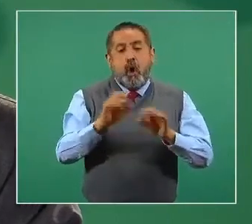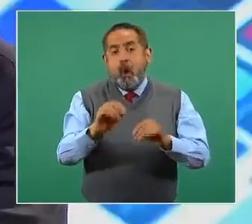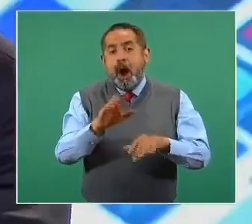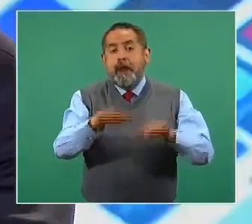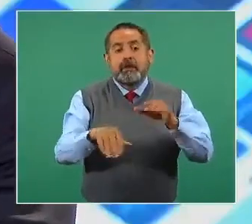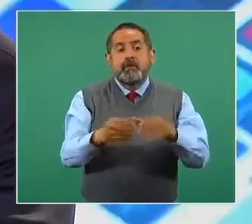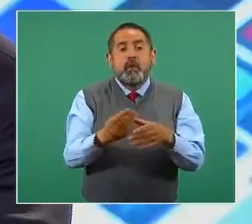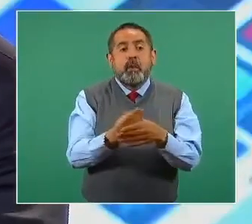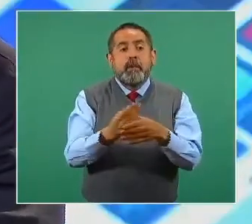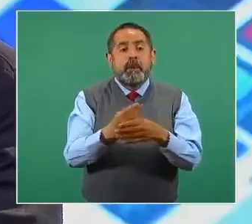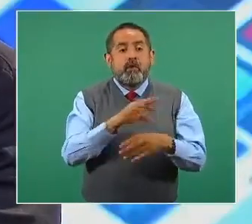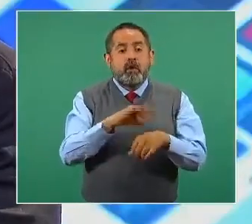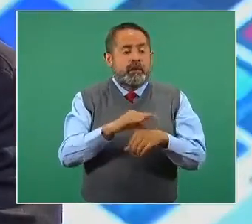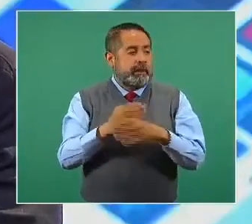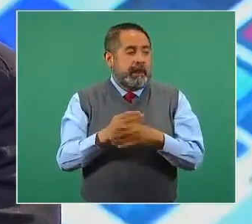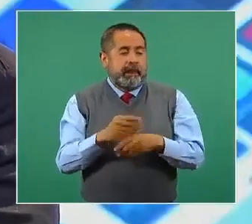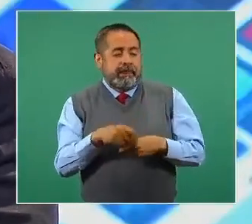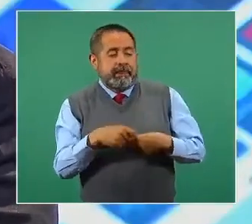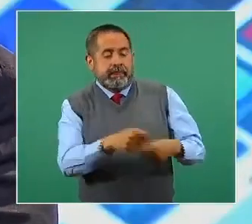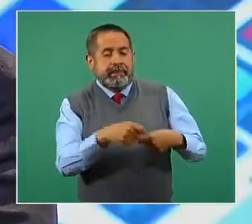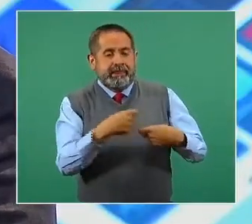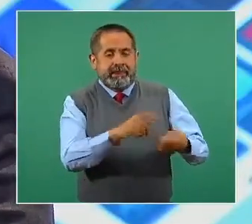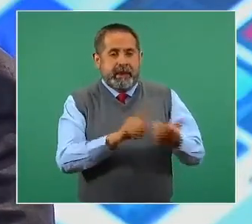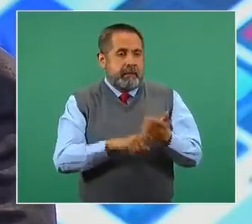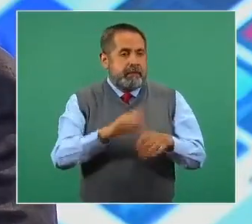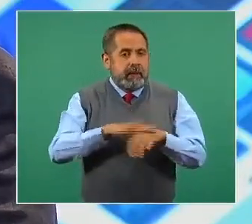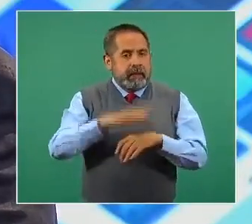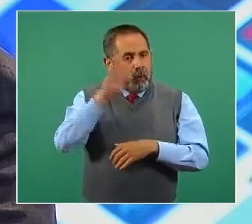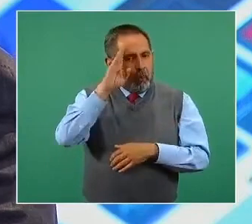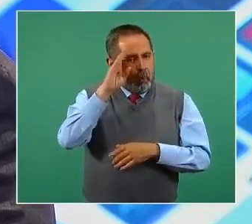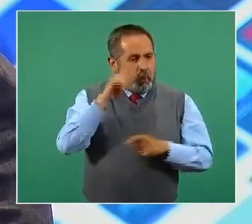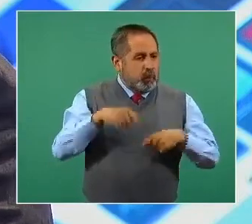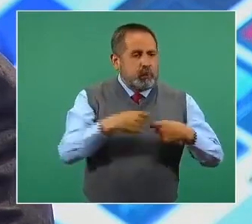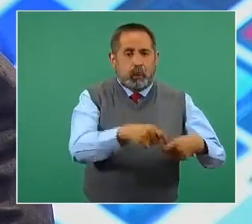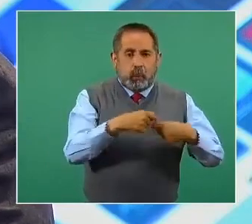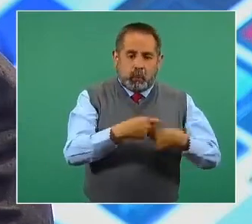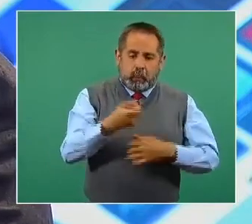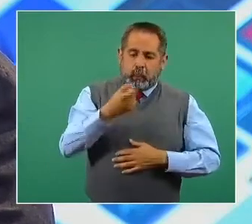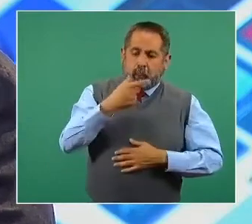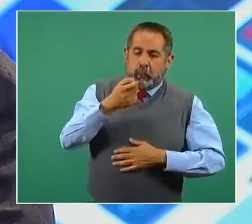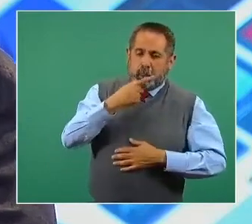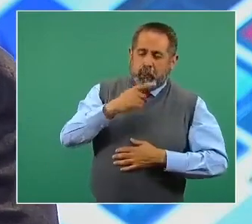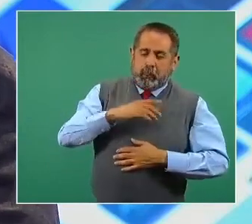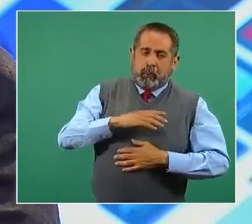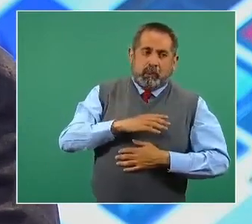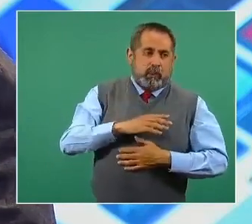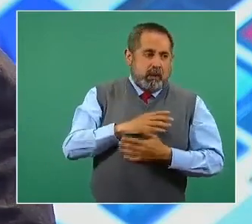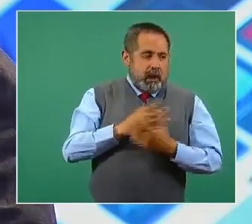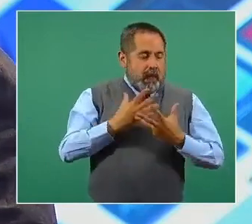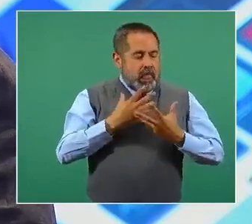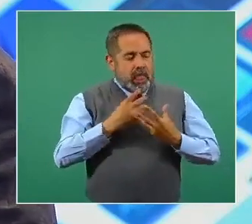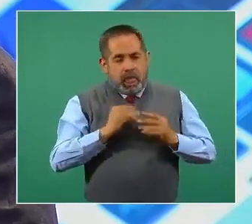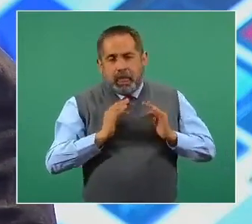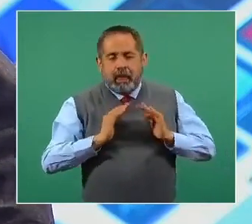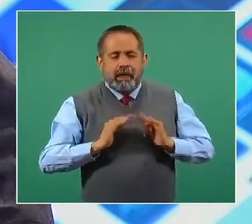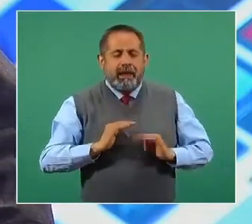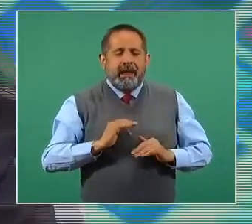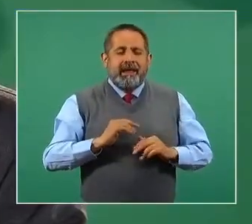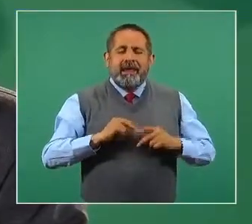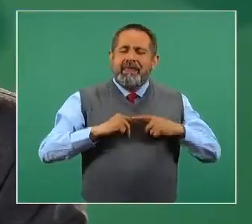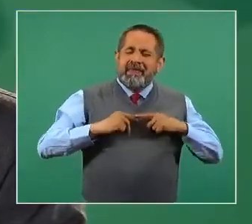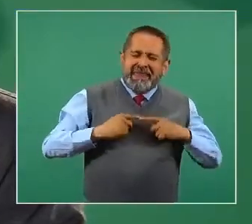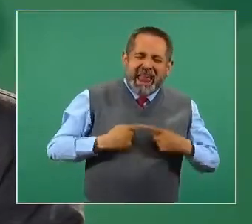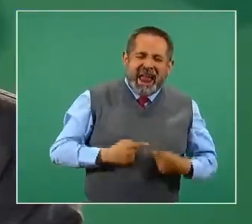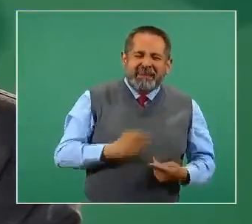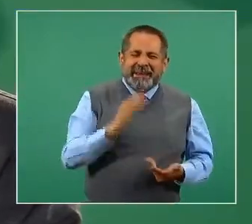privadas, se les dan dosis excesivas de estos medicamentos. En varias ocasiones nos referimos al